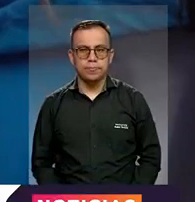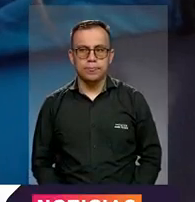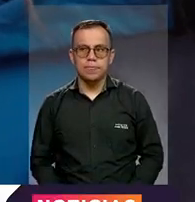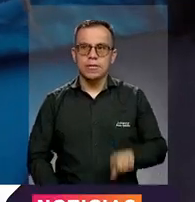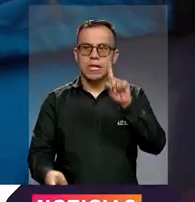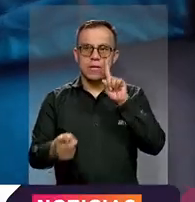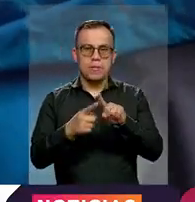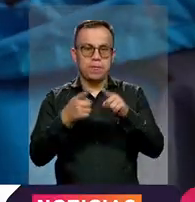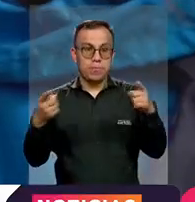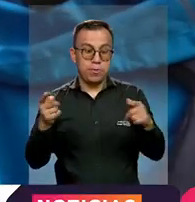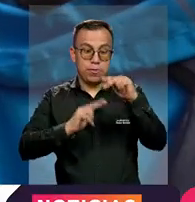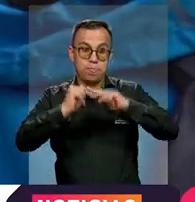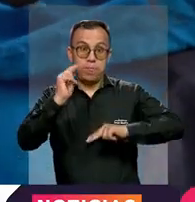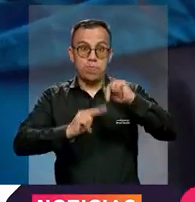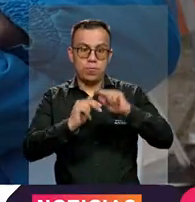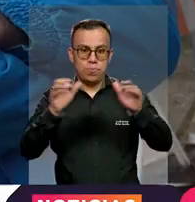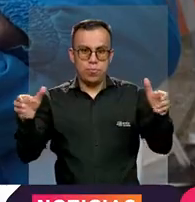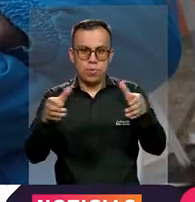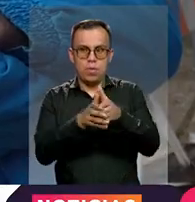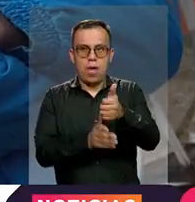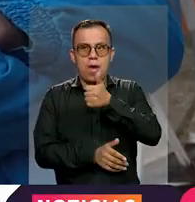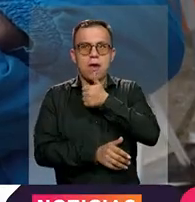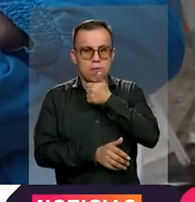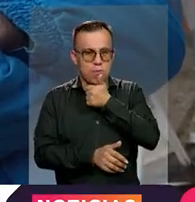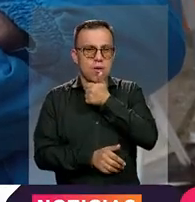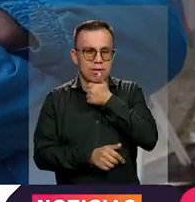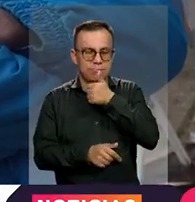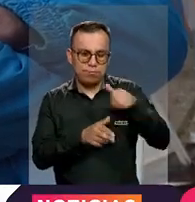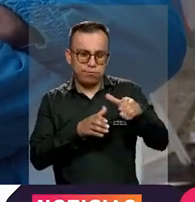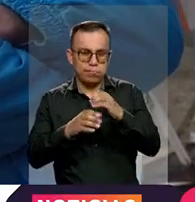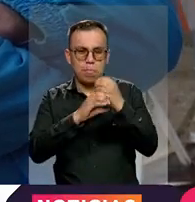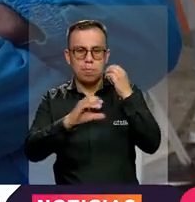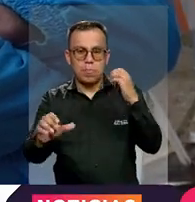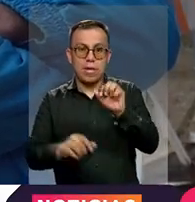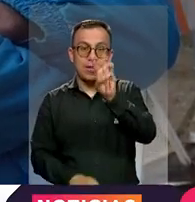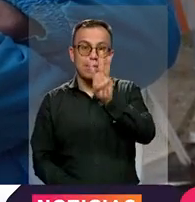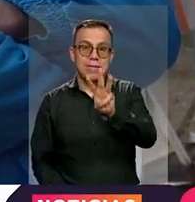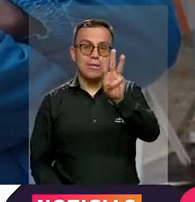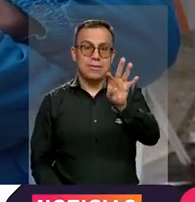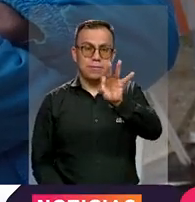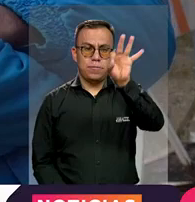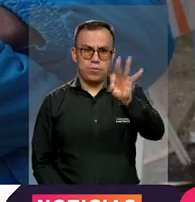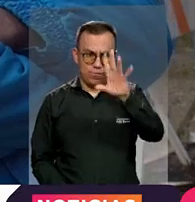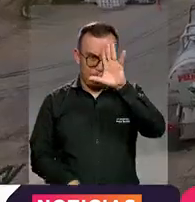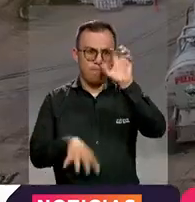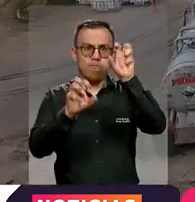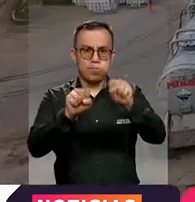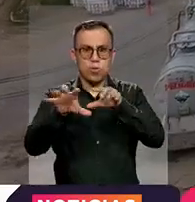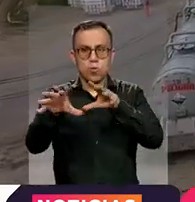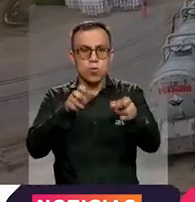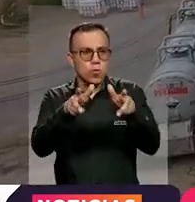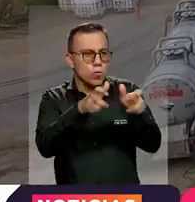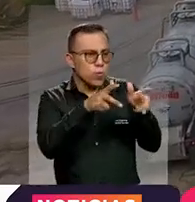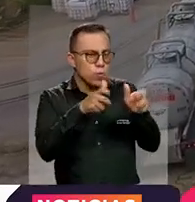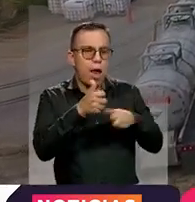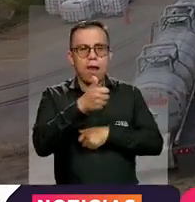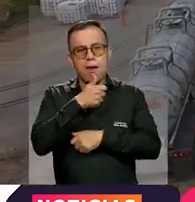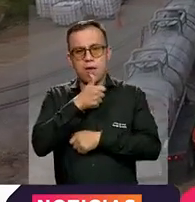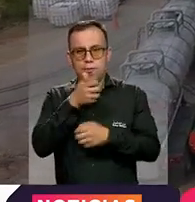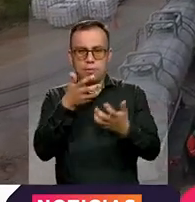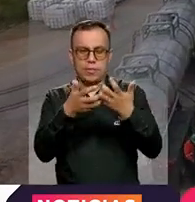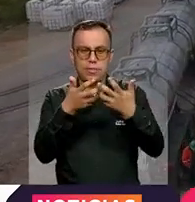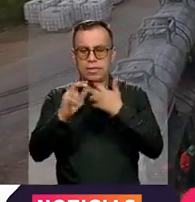El objetivo de la obra de la empresa de acueducto y alcantarillado de Bogotá es ampliar en 33% la capacidad de captación de aguas provenientes del